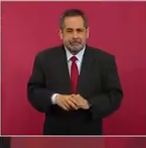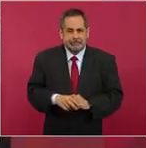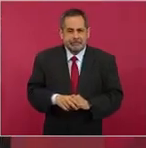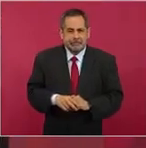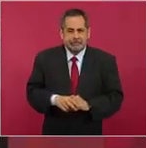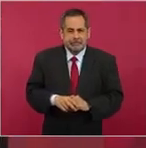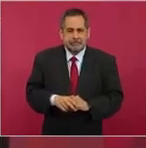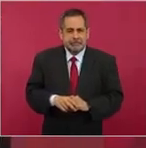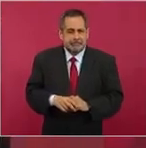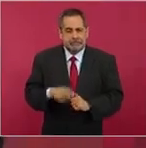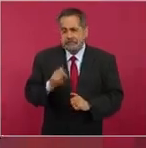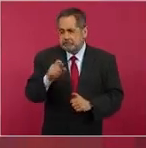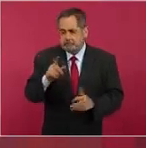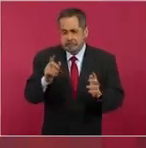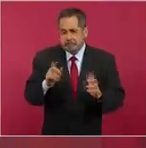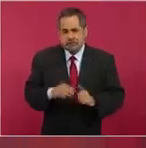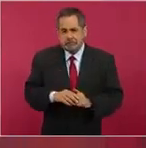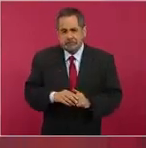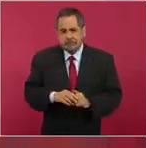Y